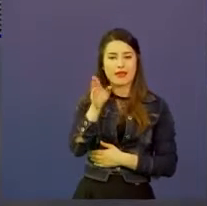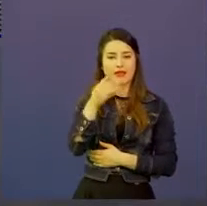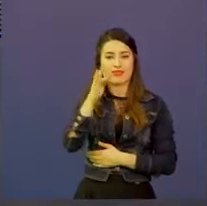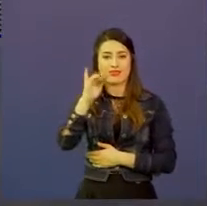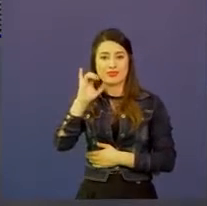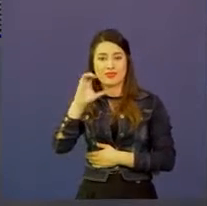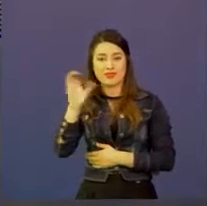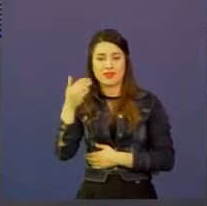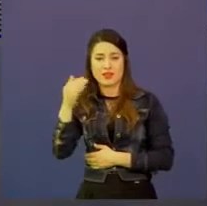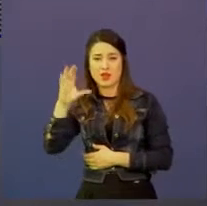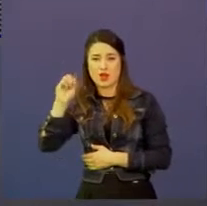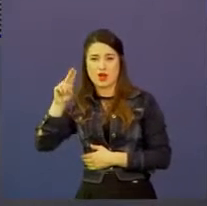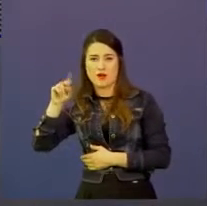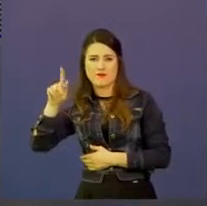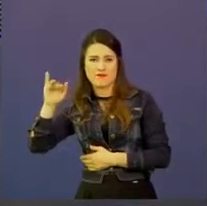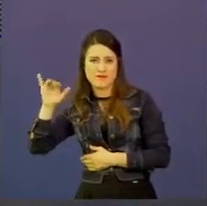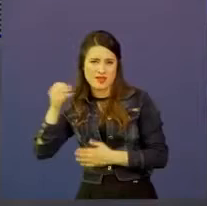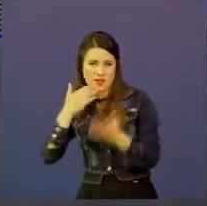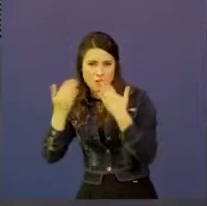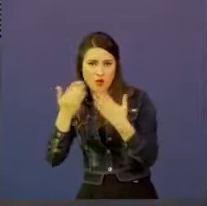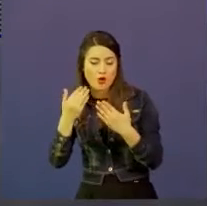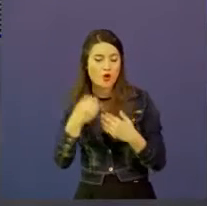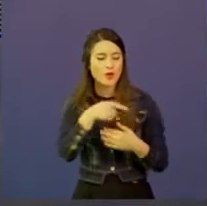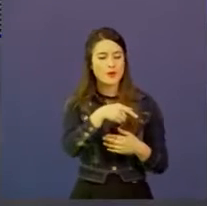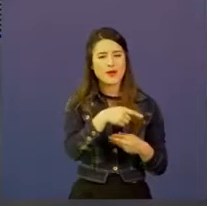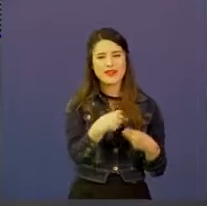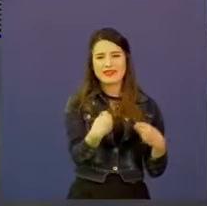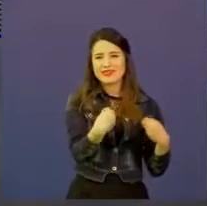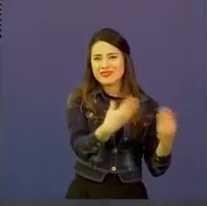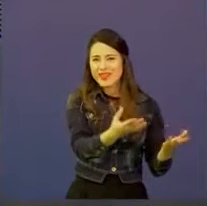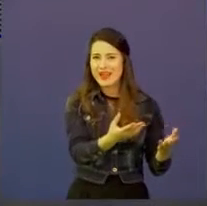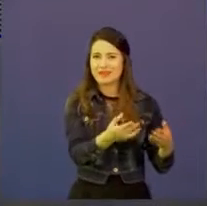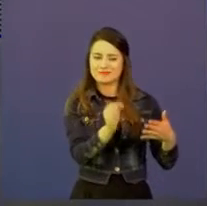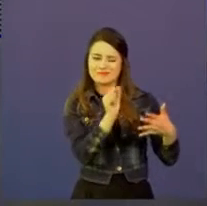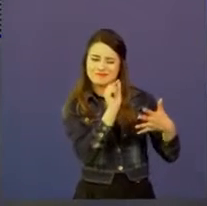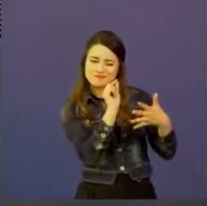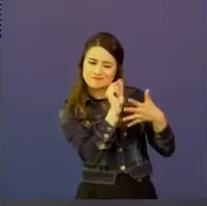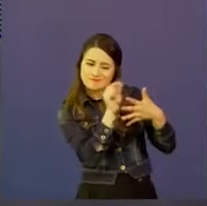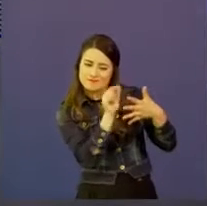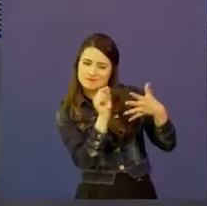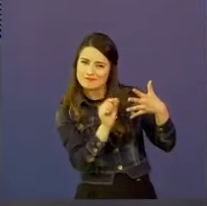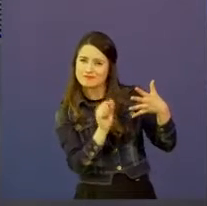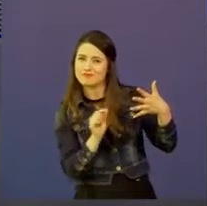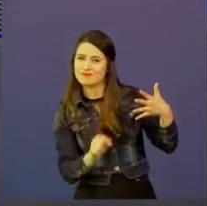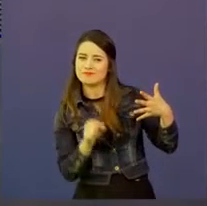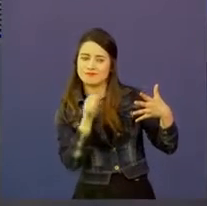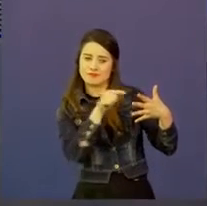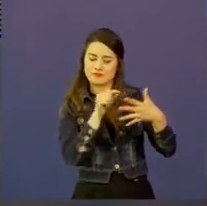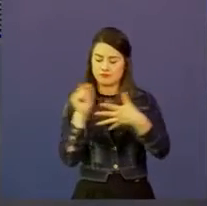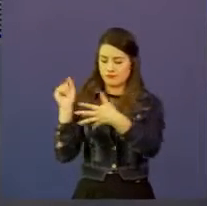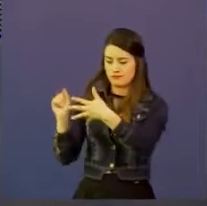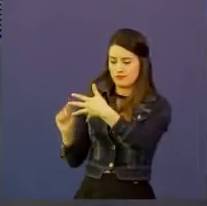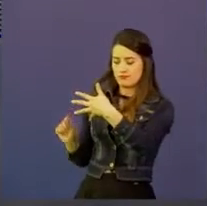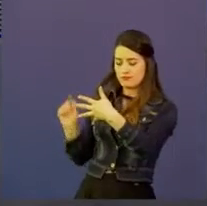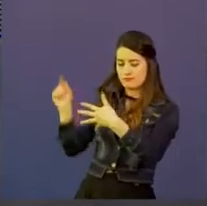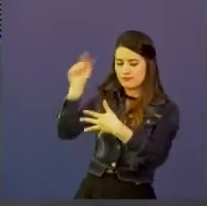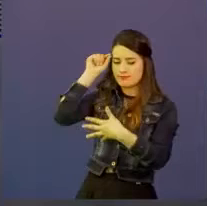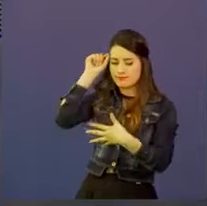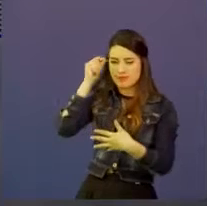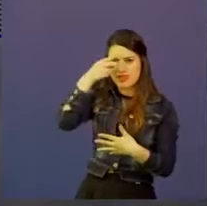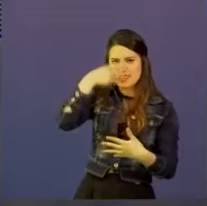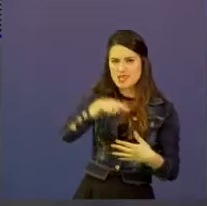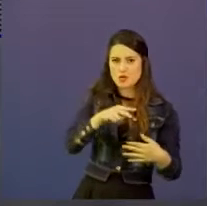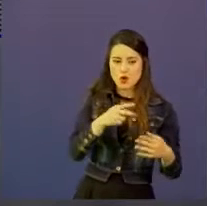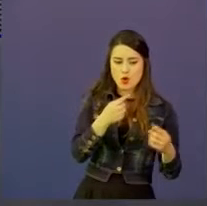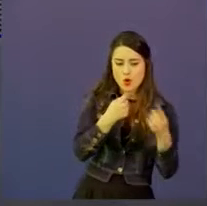clavecitas muy sencillas que pueden implementar en sus hogares para guiar un poco ese proceso de formación de sus hijos en el tránsito de Internet. Y uno